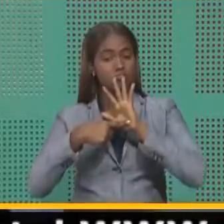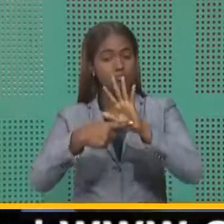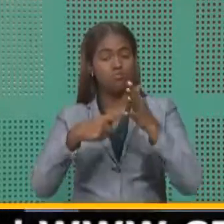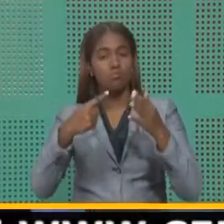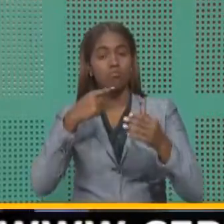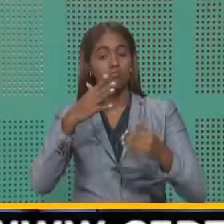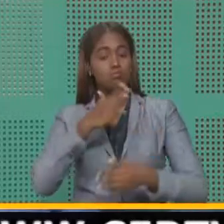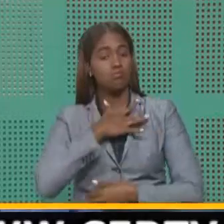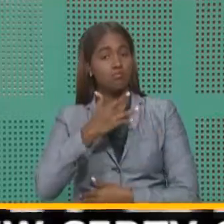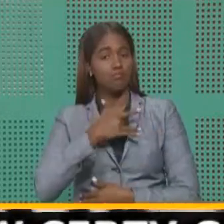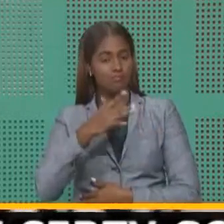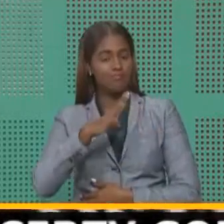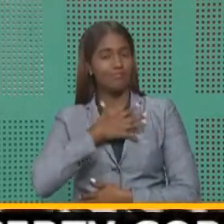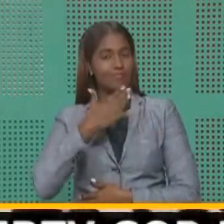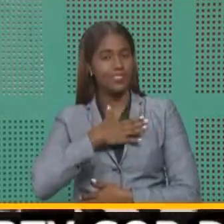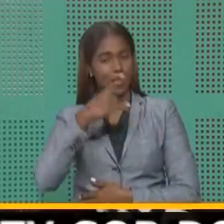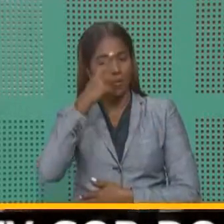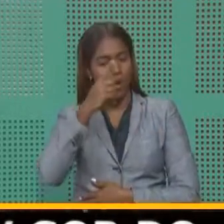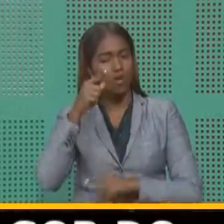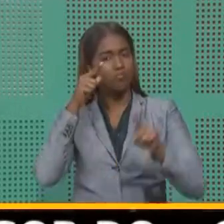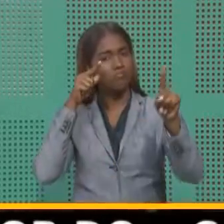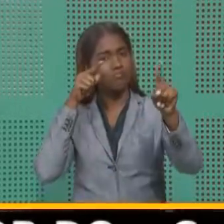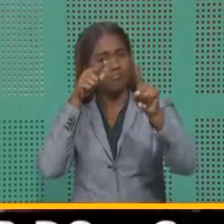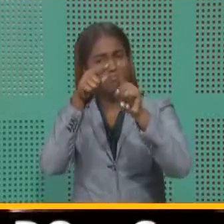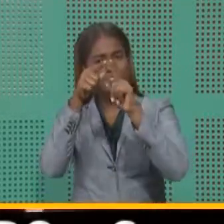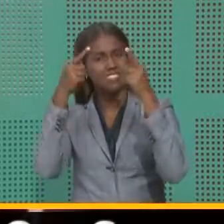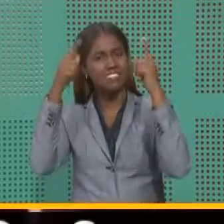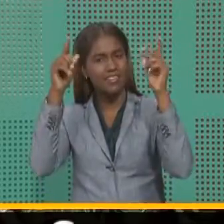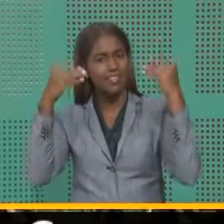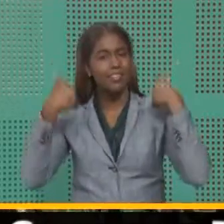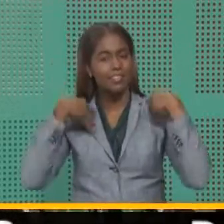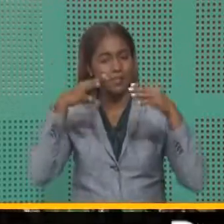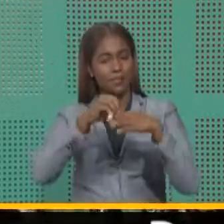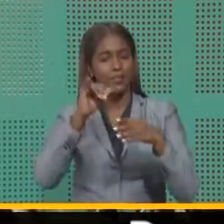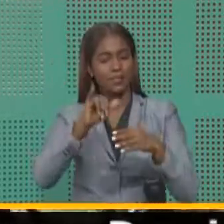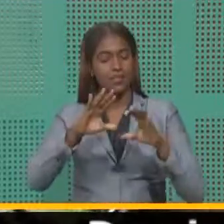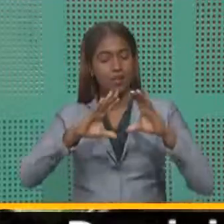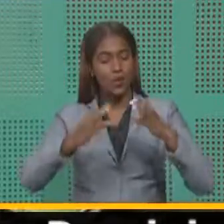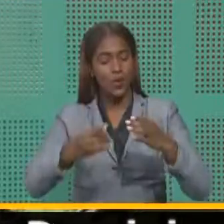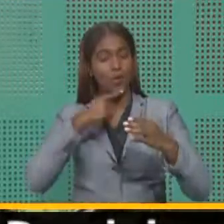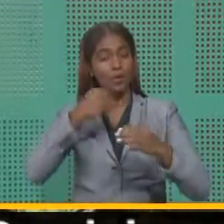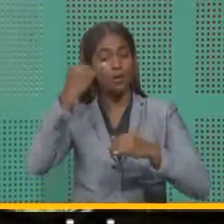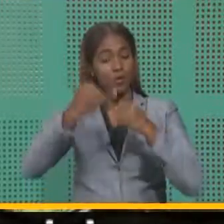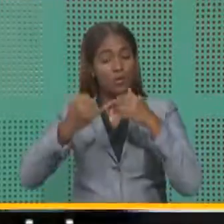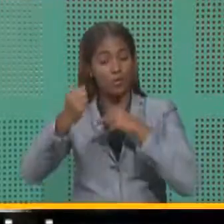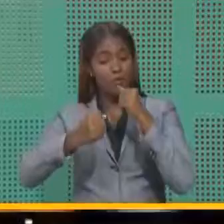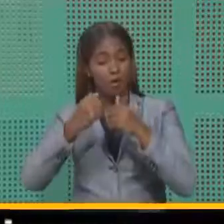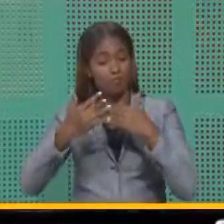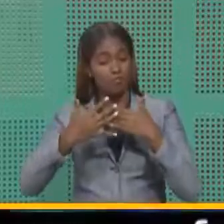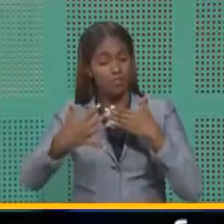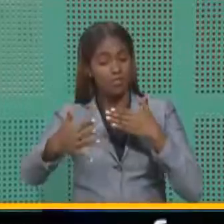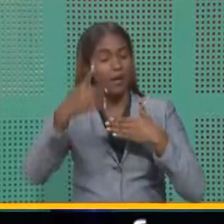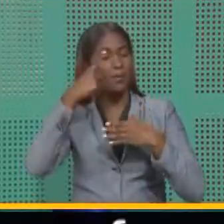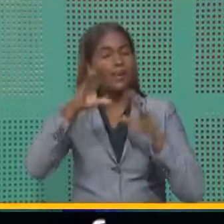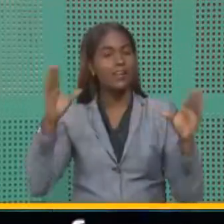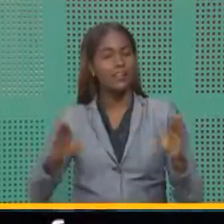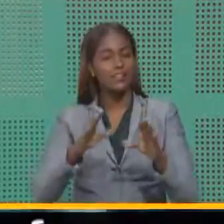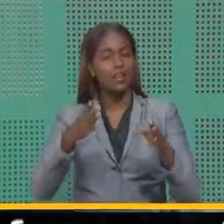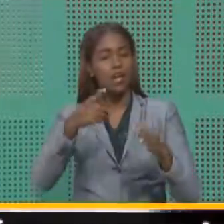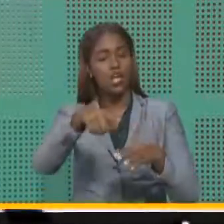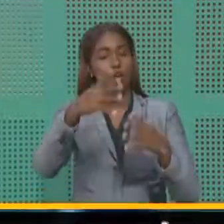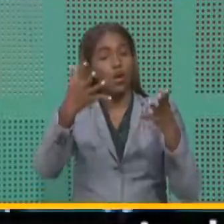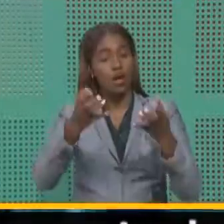complacido por las conquistas obtenidas por ese colectivo en los últimos años para hacer valer sus derechos